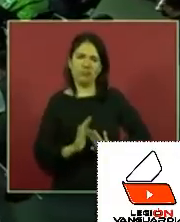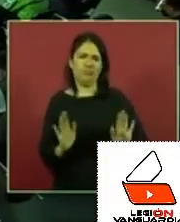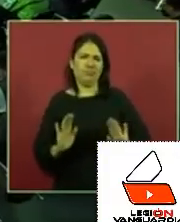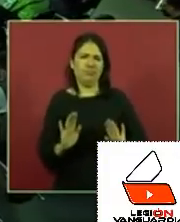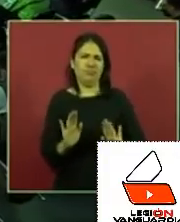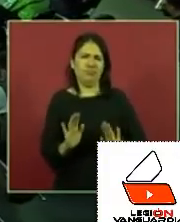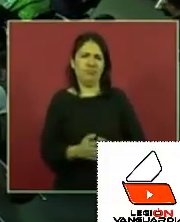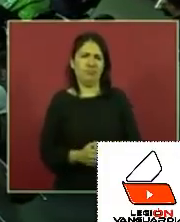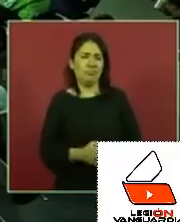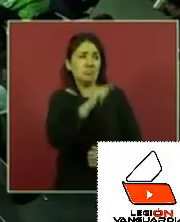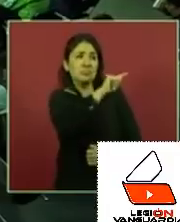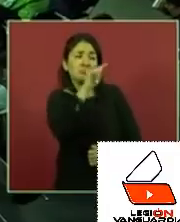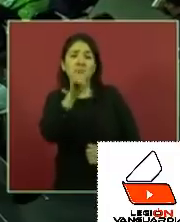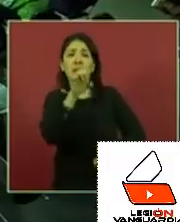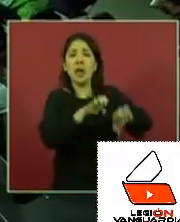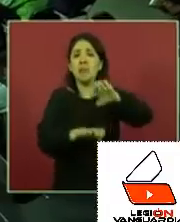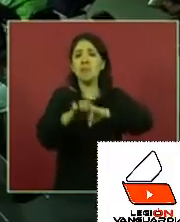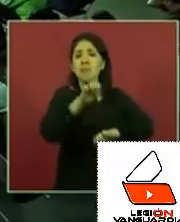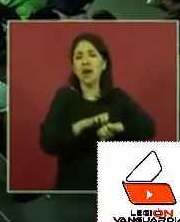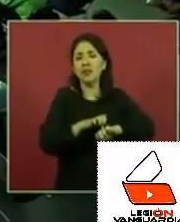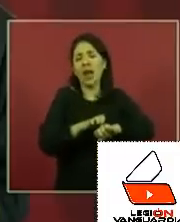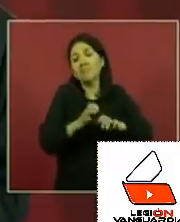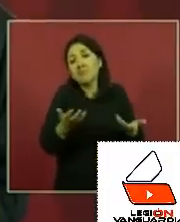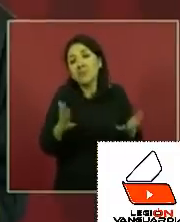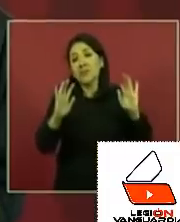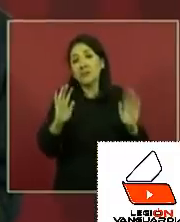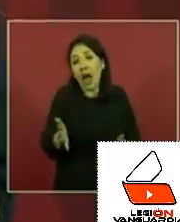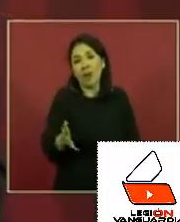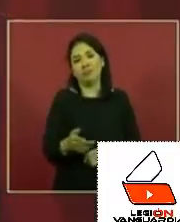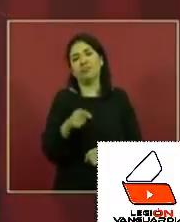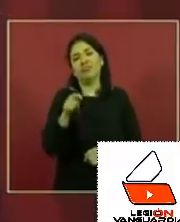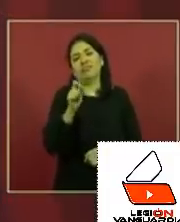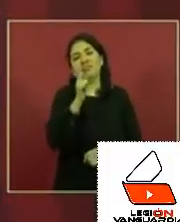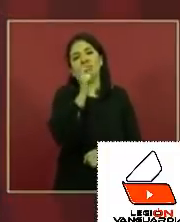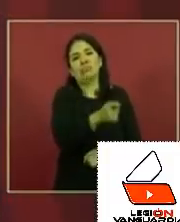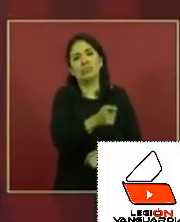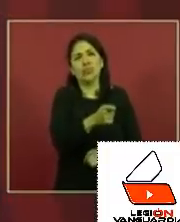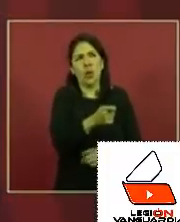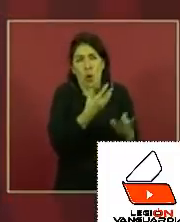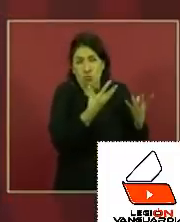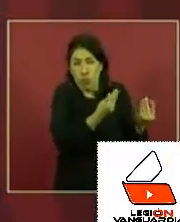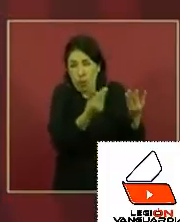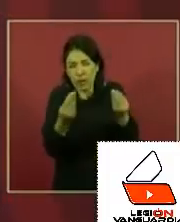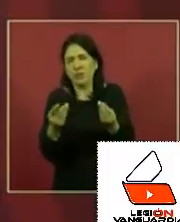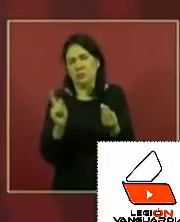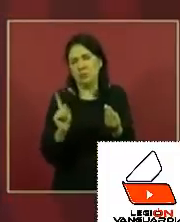A estas empresas Que son No muchas